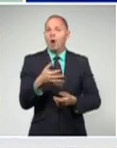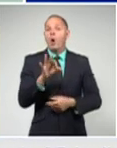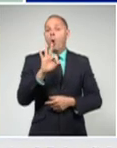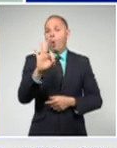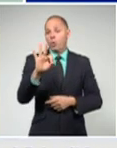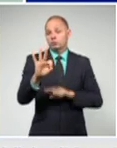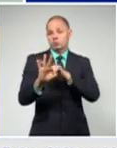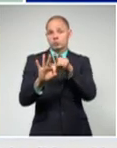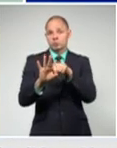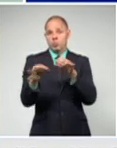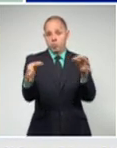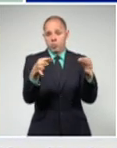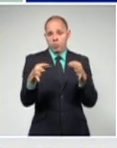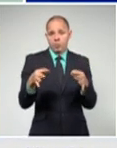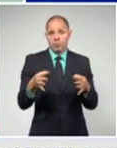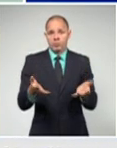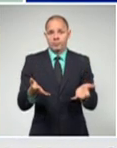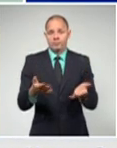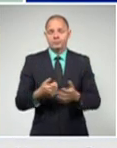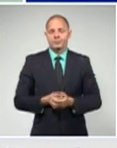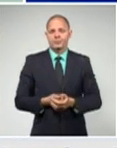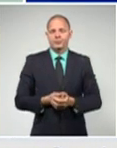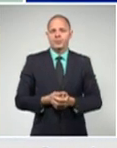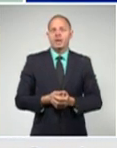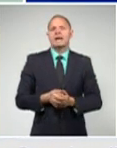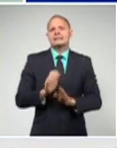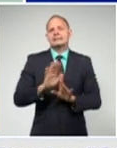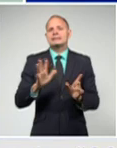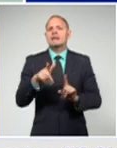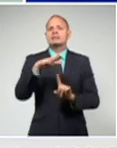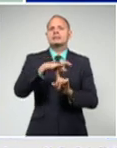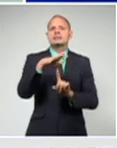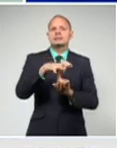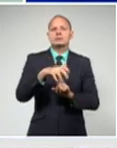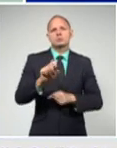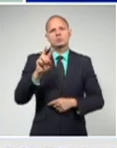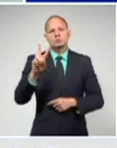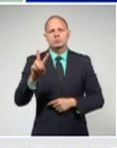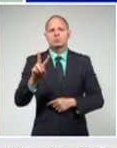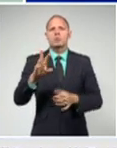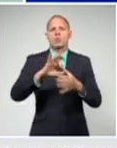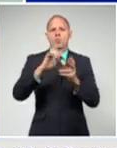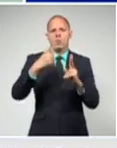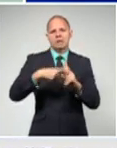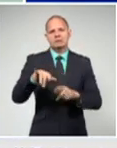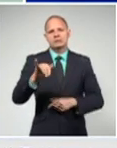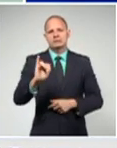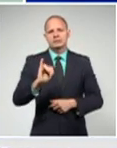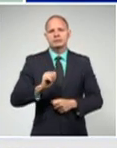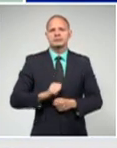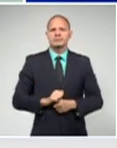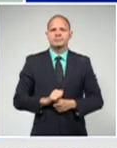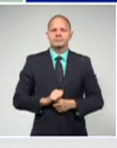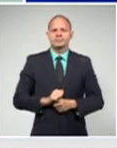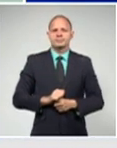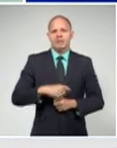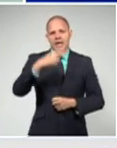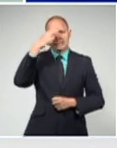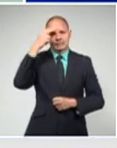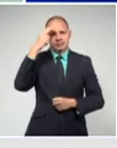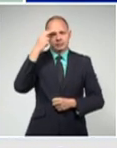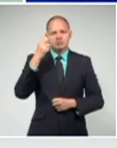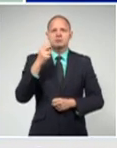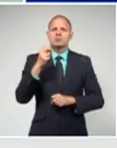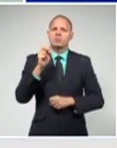municipios. San Cristóbal con 2 casos, Guanajay con 6, San Antonio de los Baños